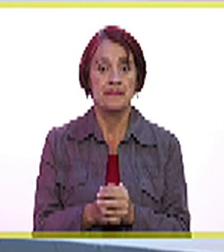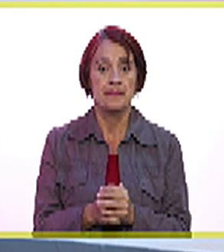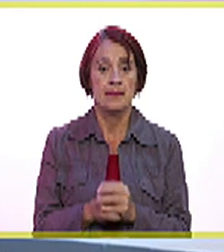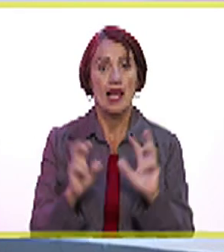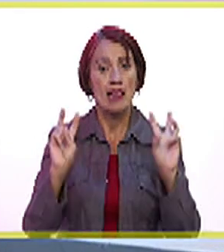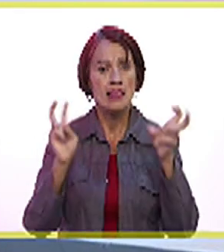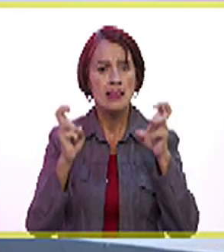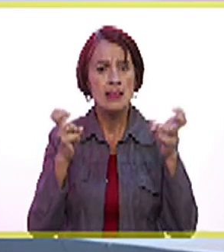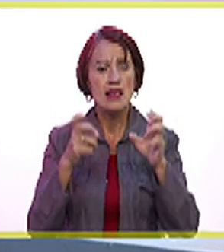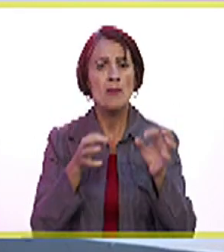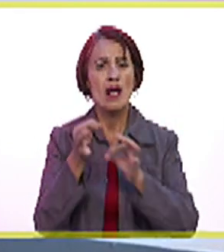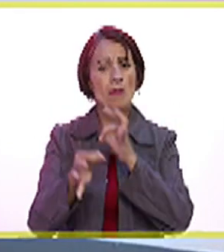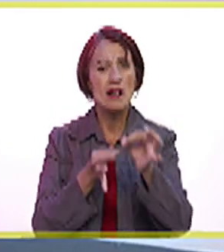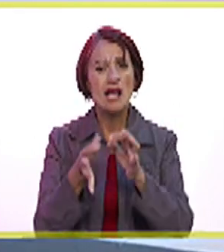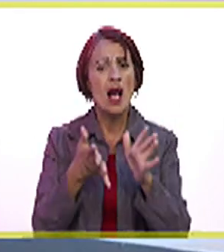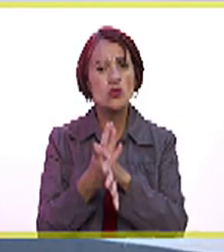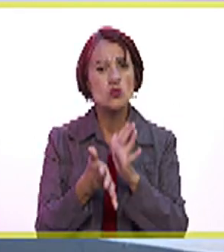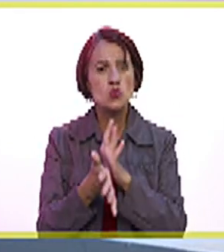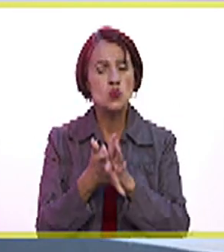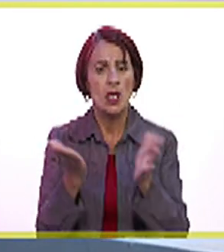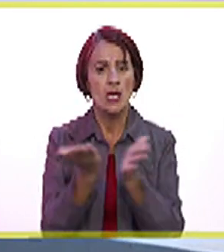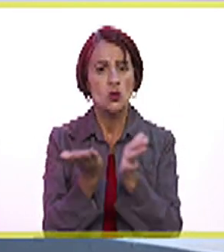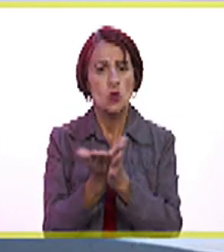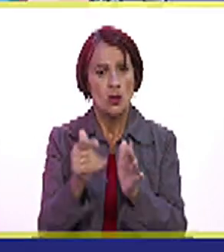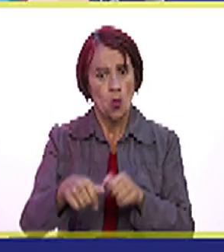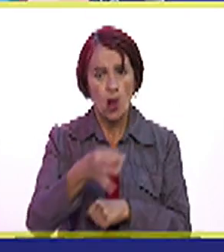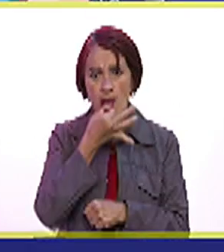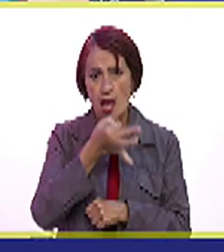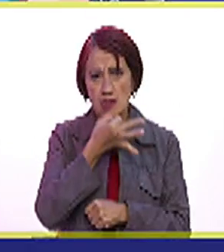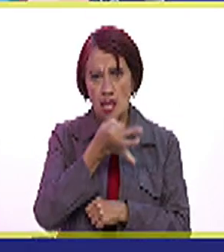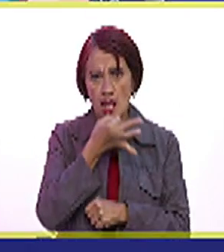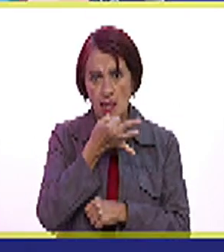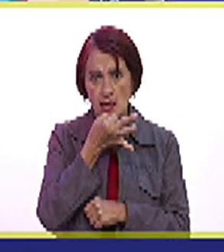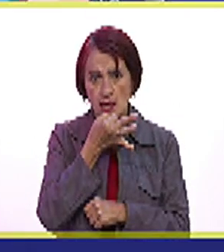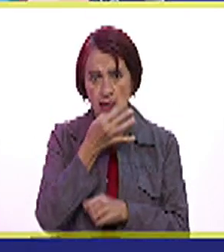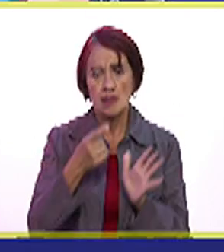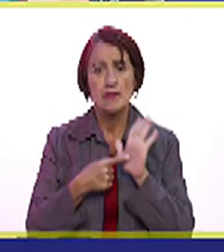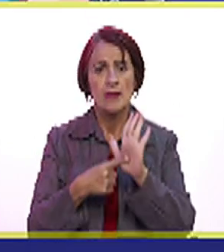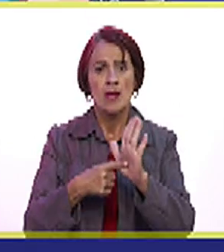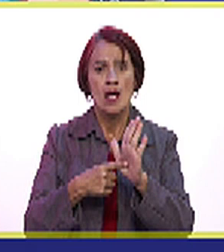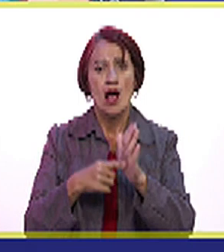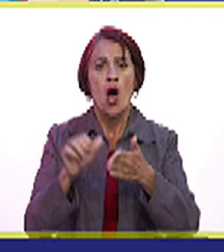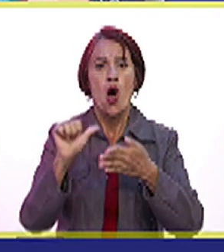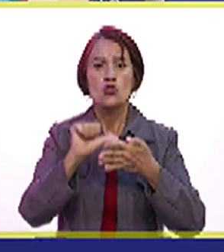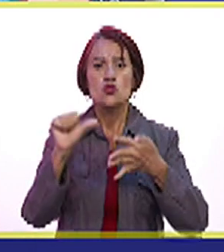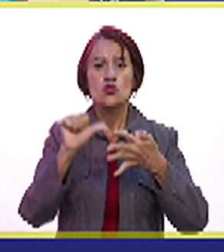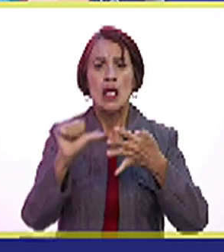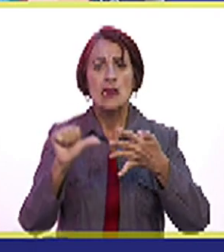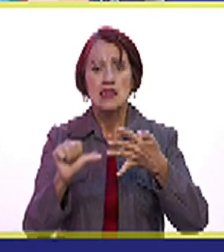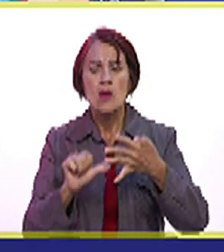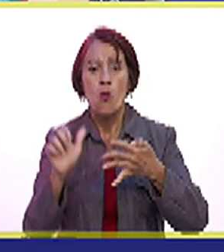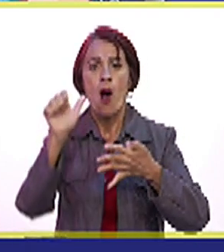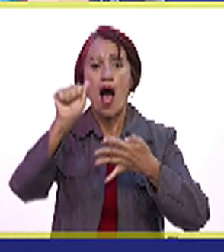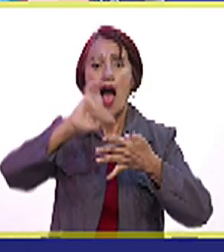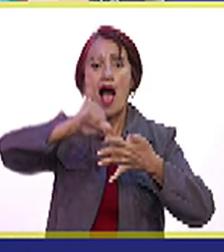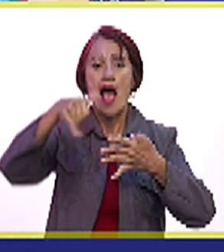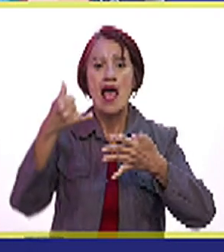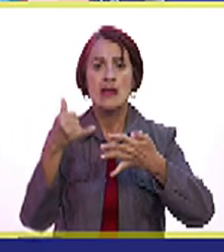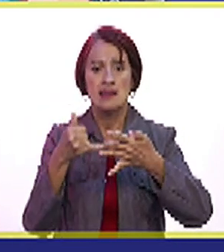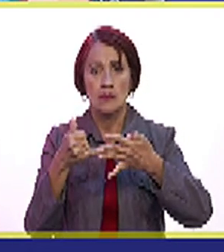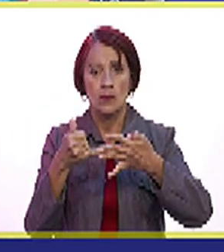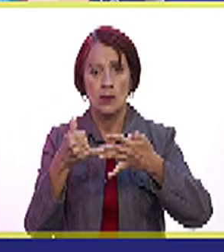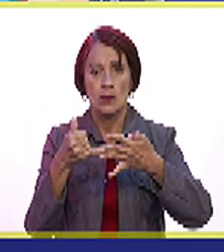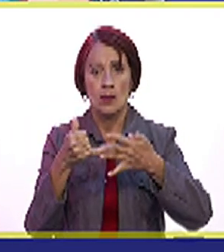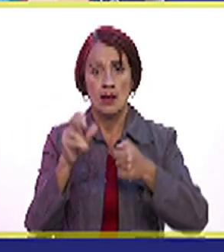referentes teóricos que estaremos estudiando durante esta tarde? Para primer año estaremos hablando sobre sustantivos y adjetivos. Segundo año,